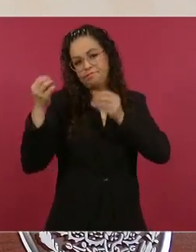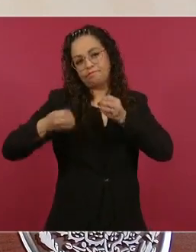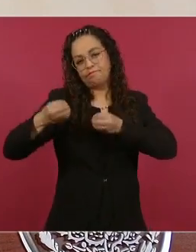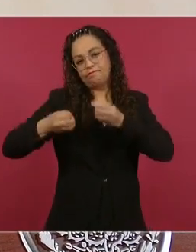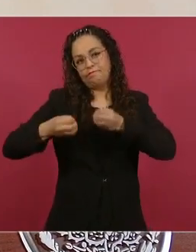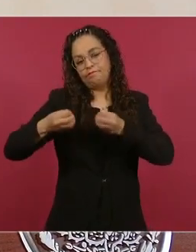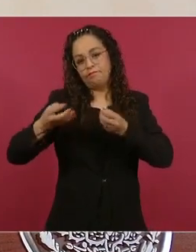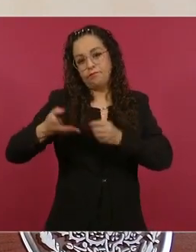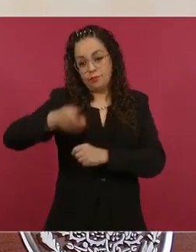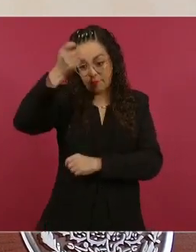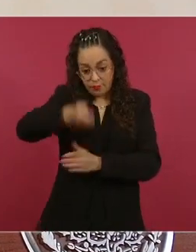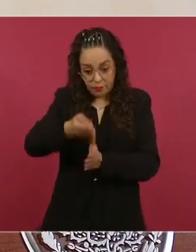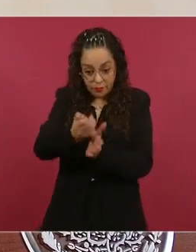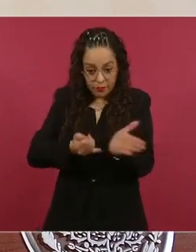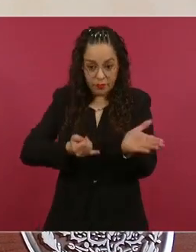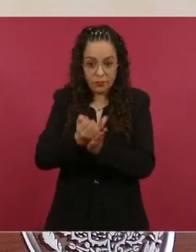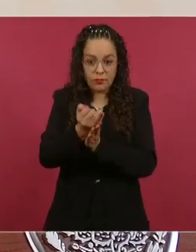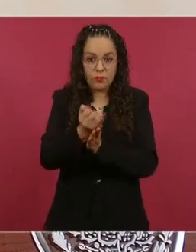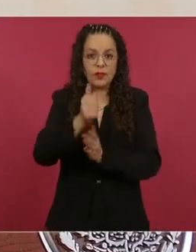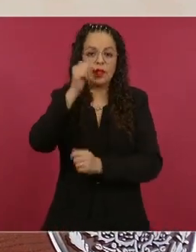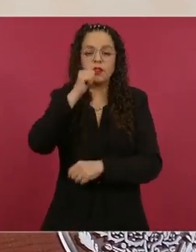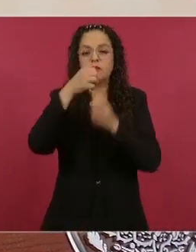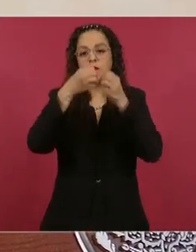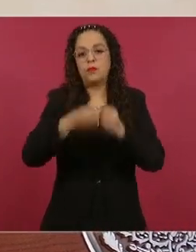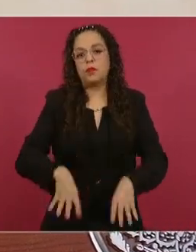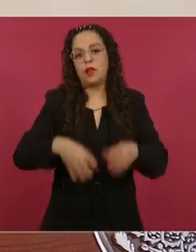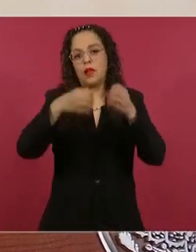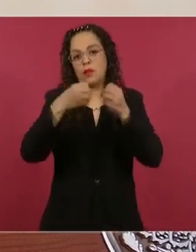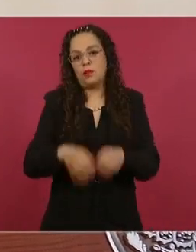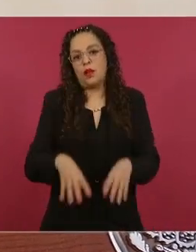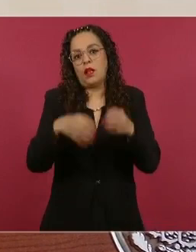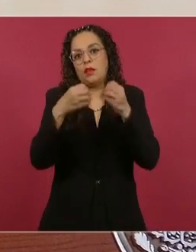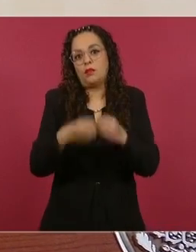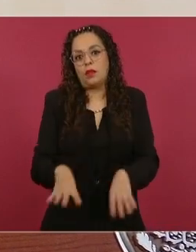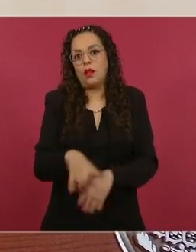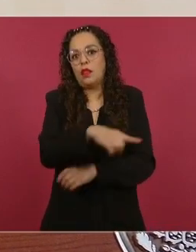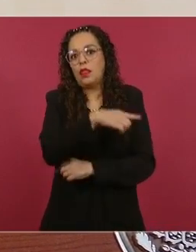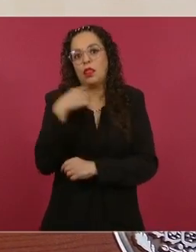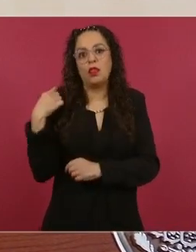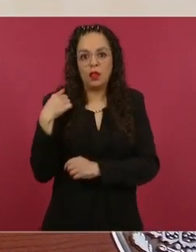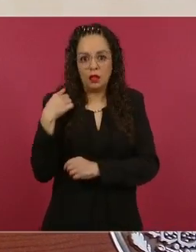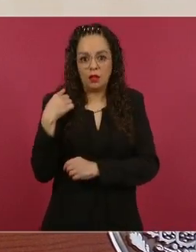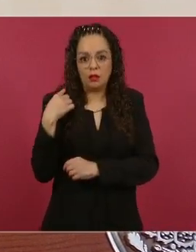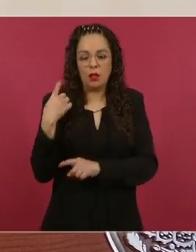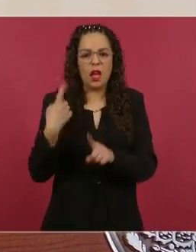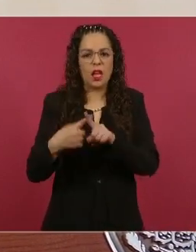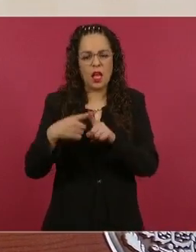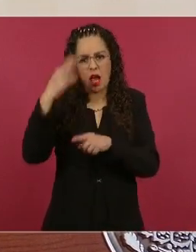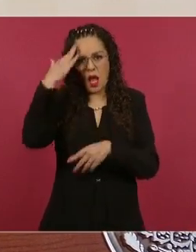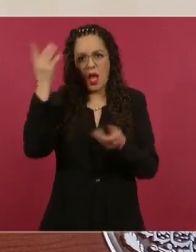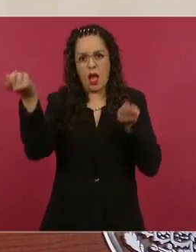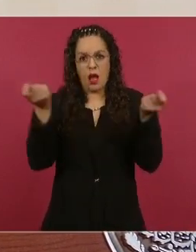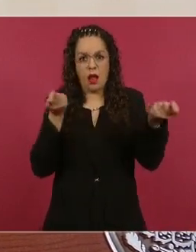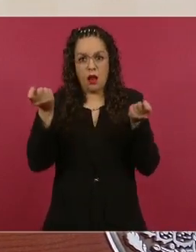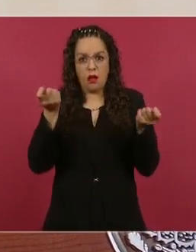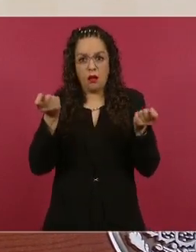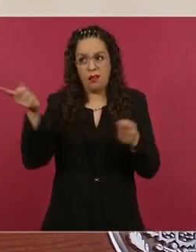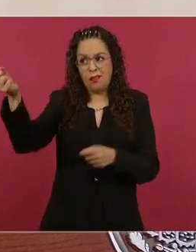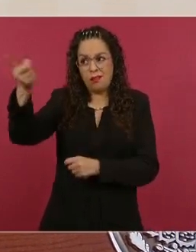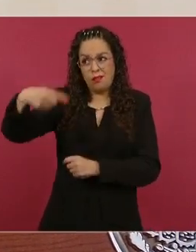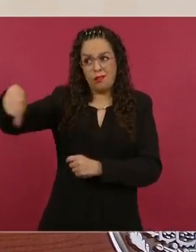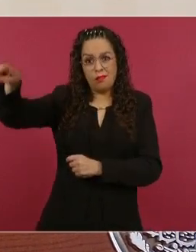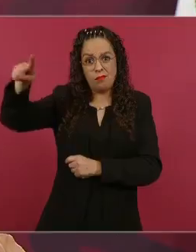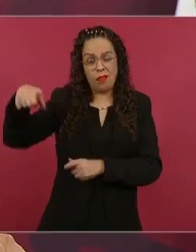porque en estos paneles, en estos tribunales, dominan los potentados.